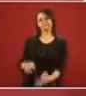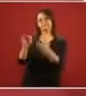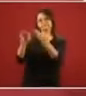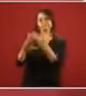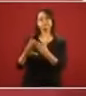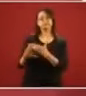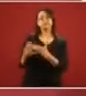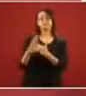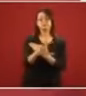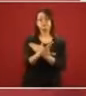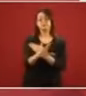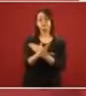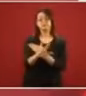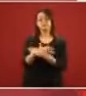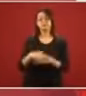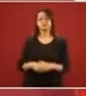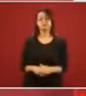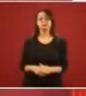Estamos